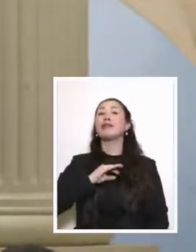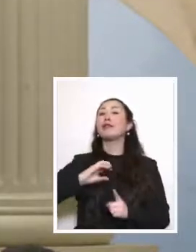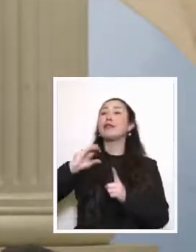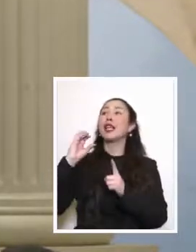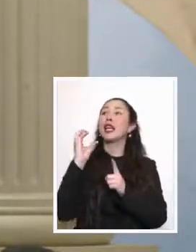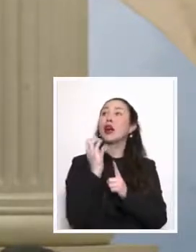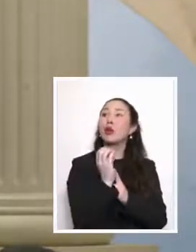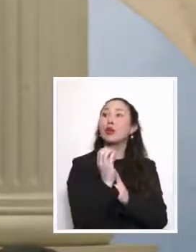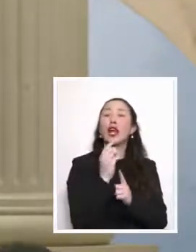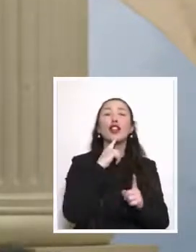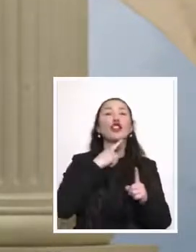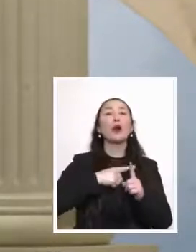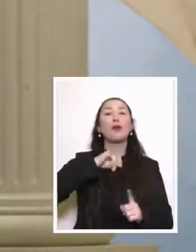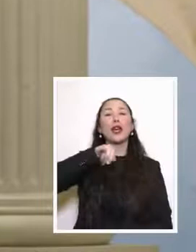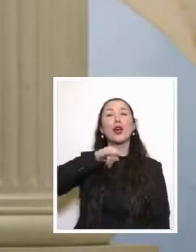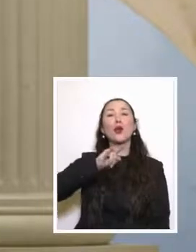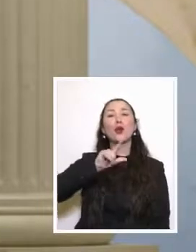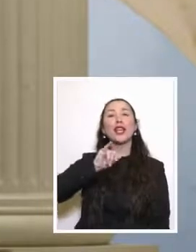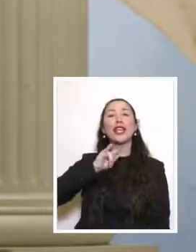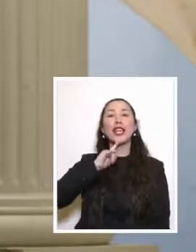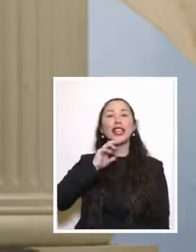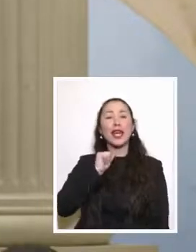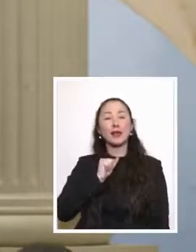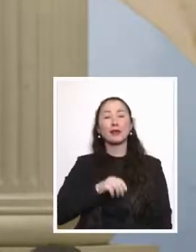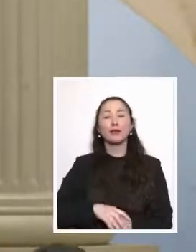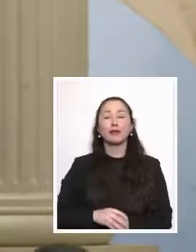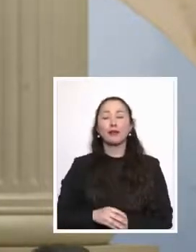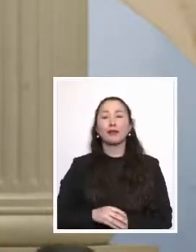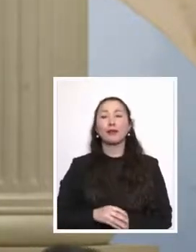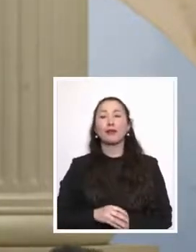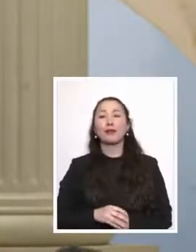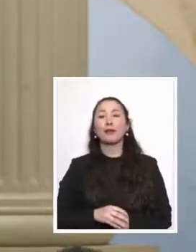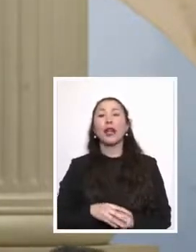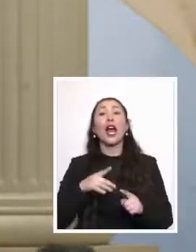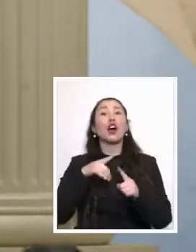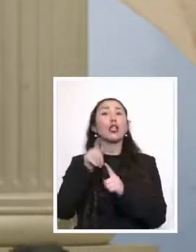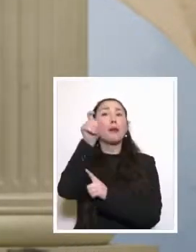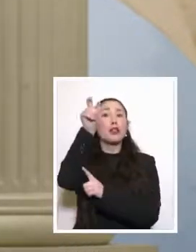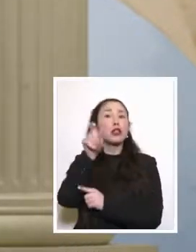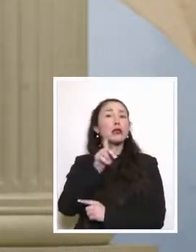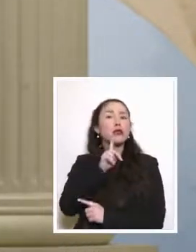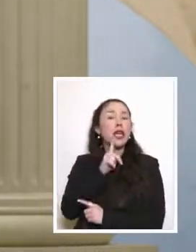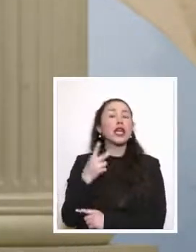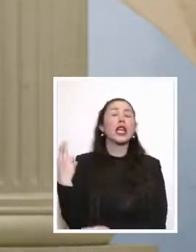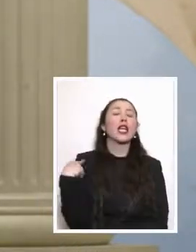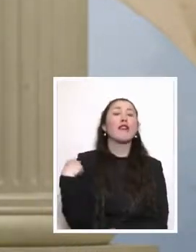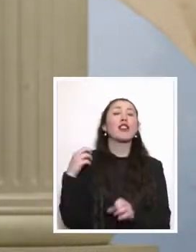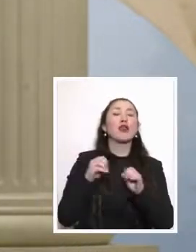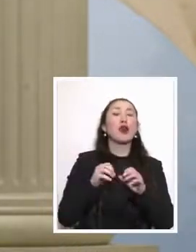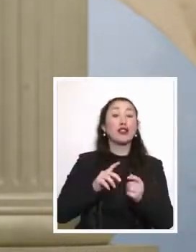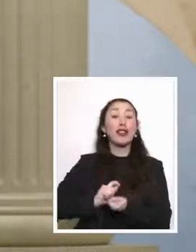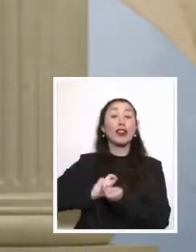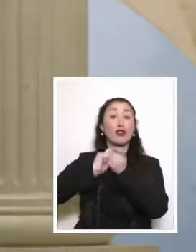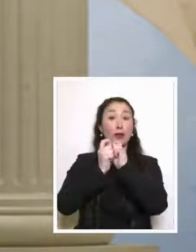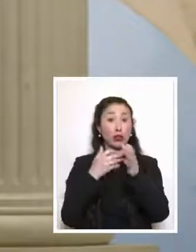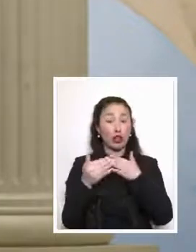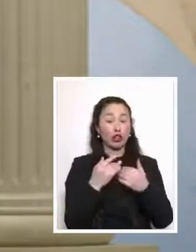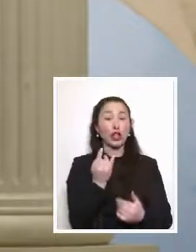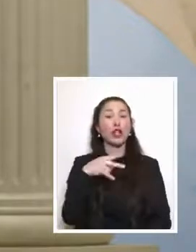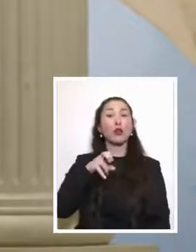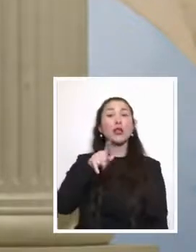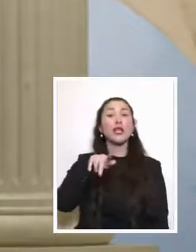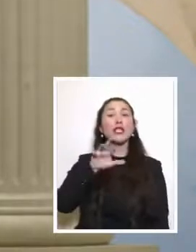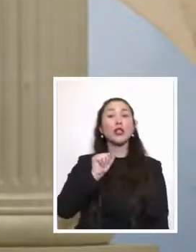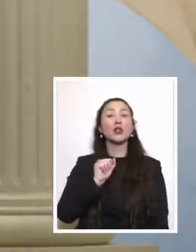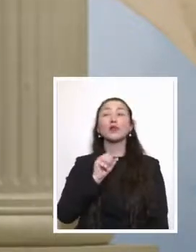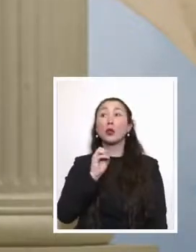Brodsky, Julieta Brodsky. Saludar también a Meriwin Delinay, jefe de Educación Transformativa de UNESCO, a las